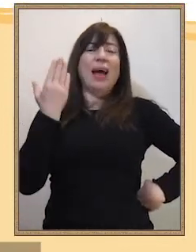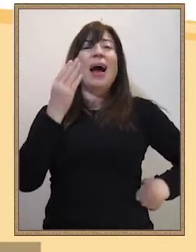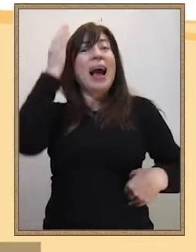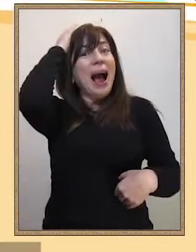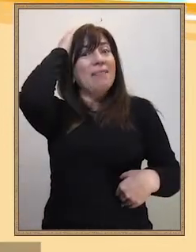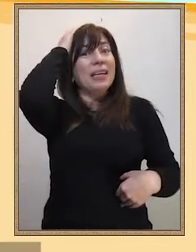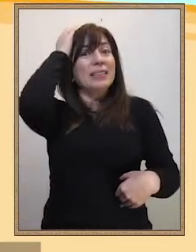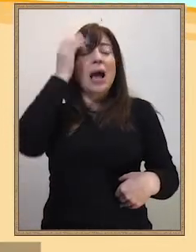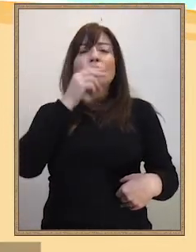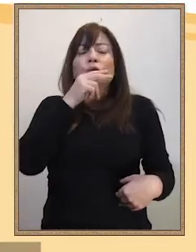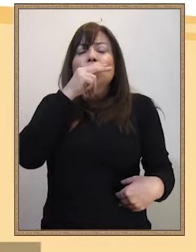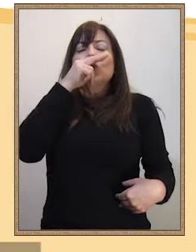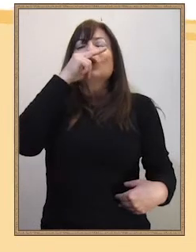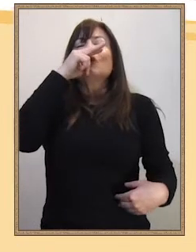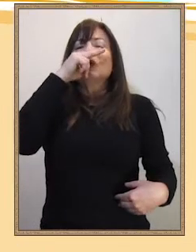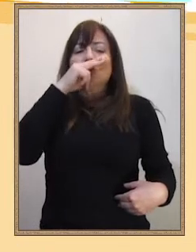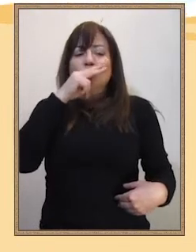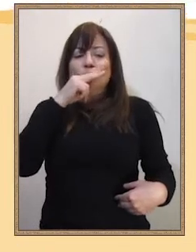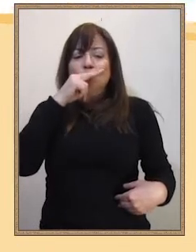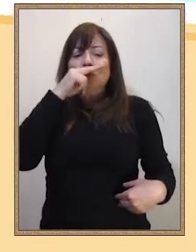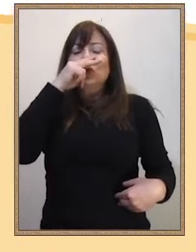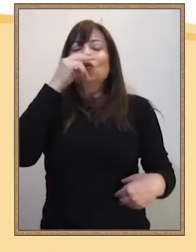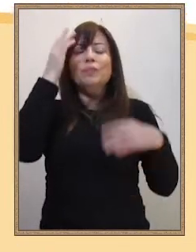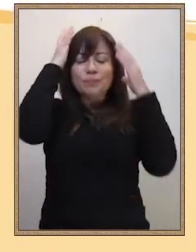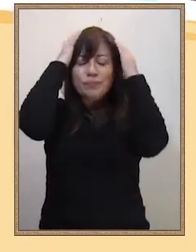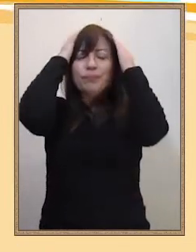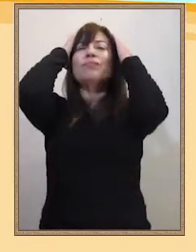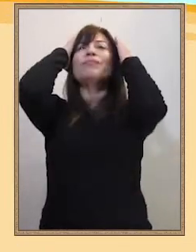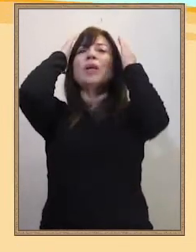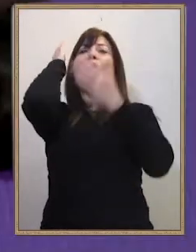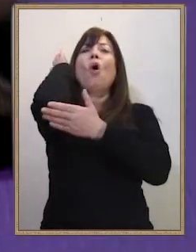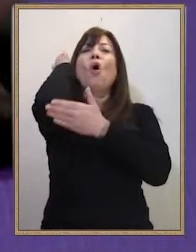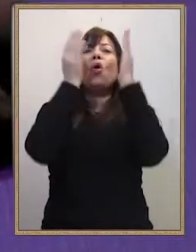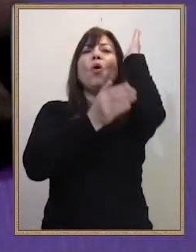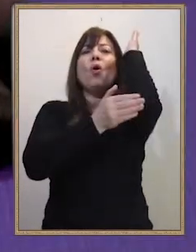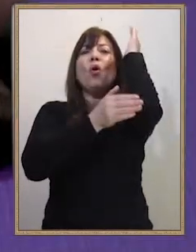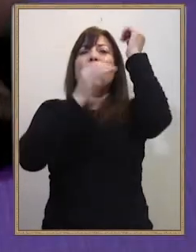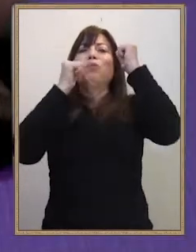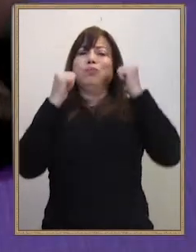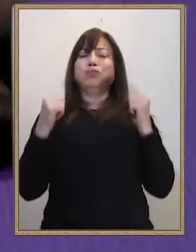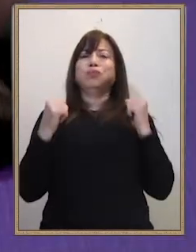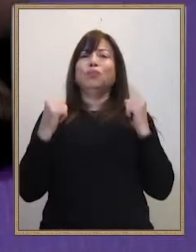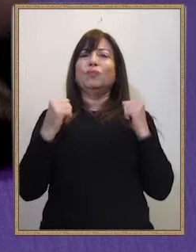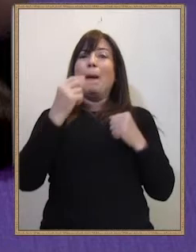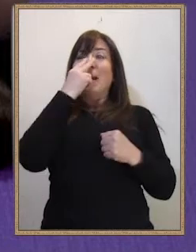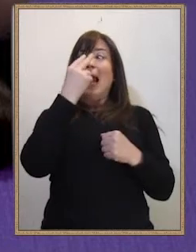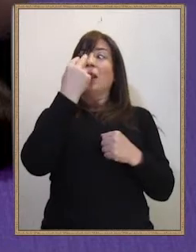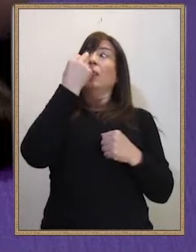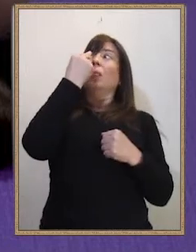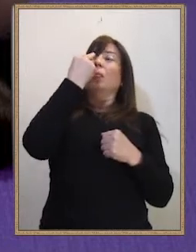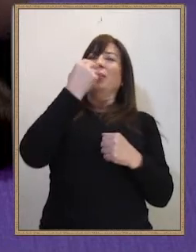suavemente inhalando y anclando nuestros codos y mirando hacia atrás,